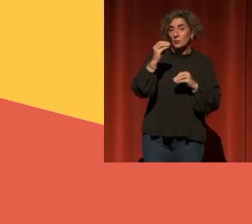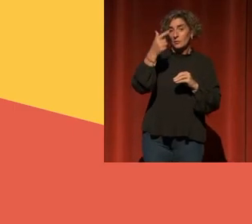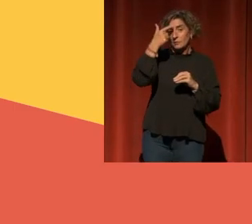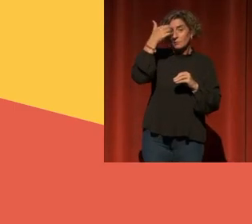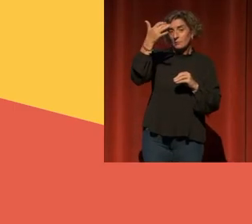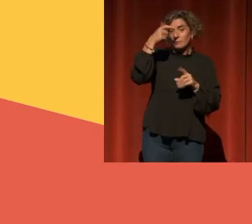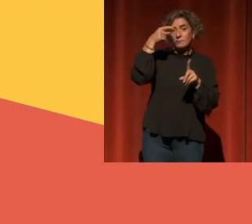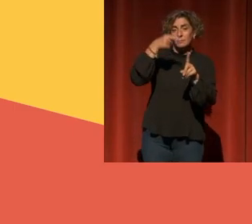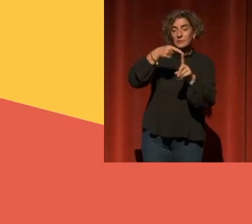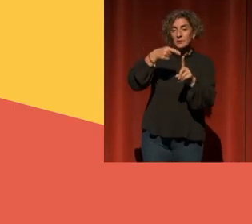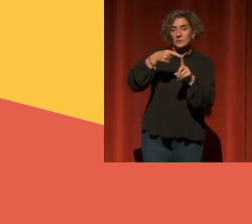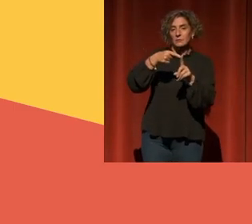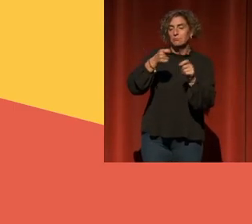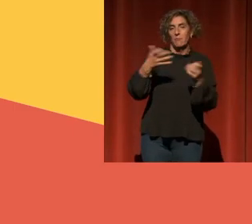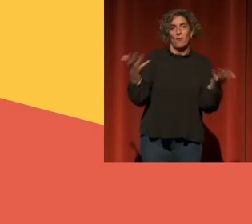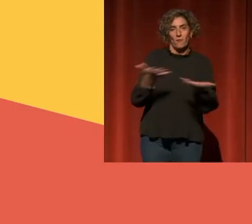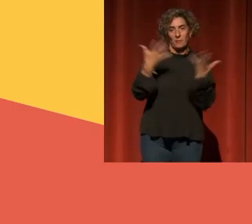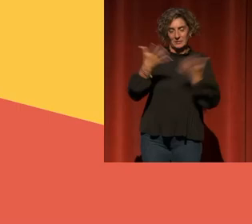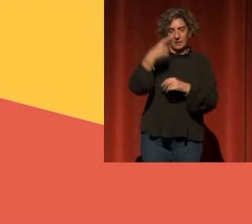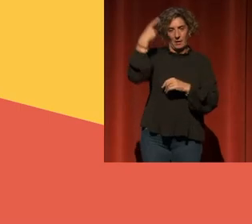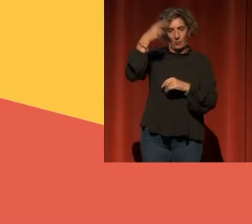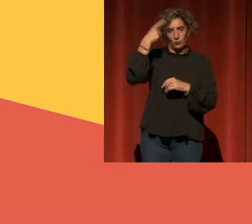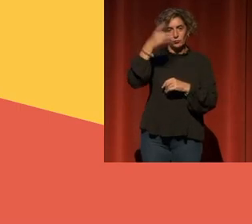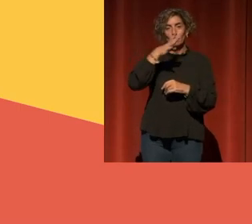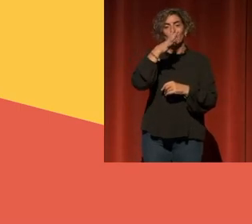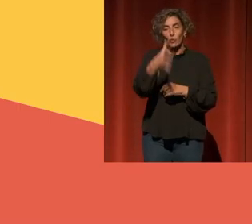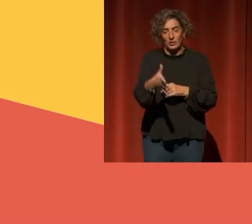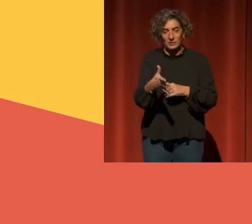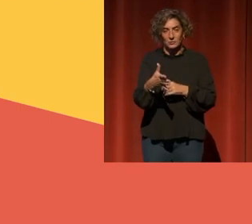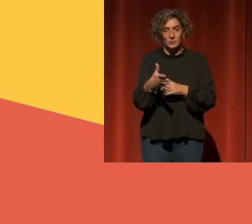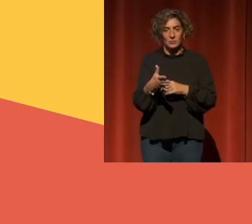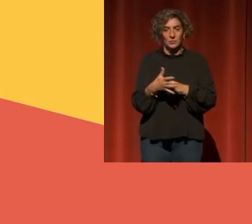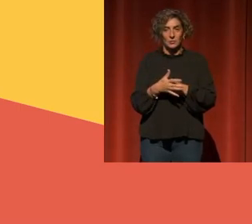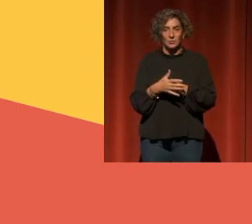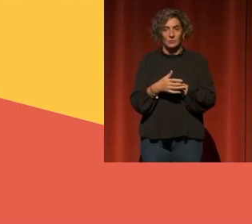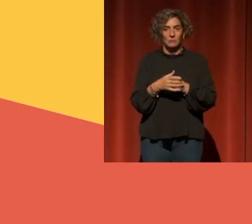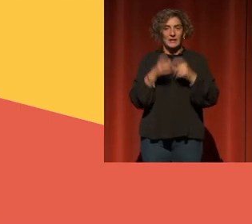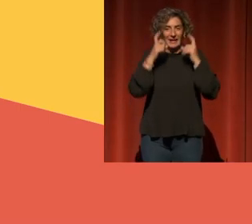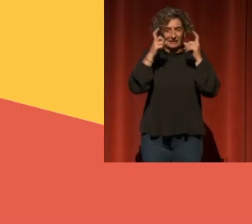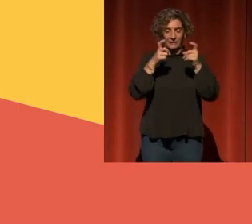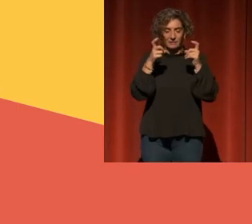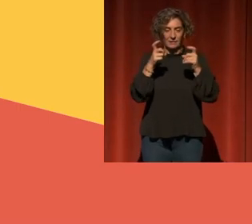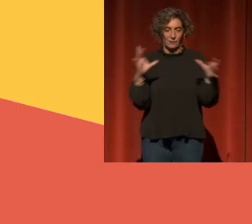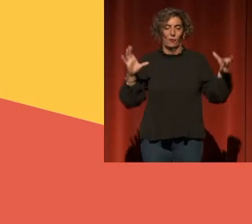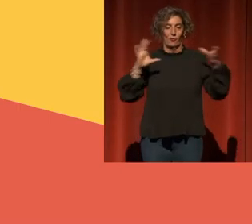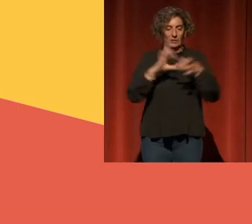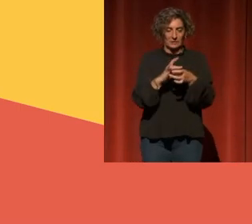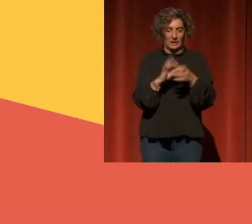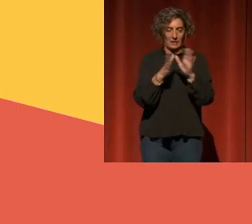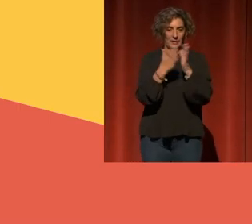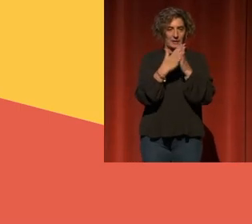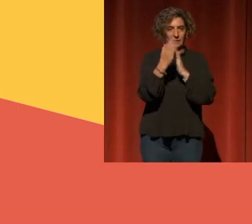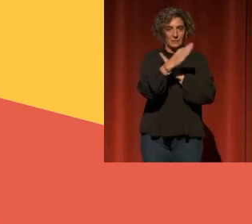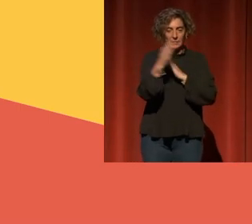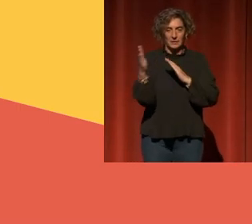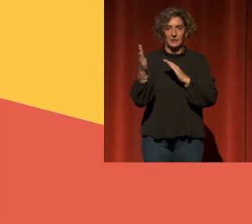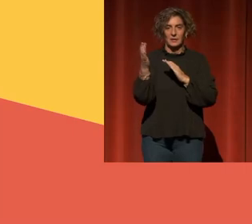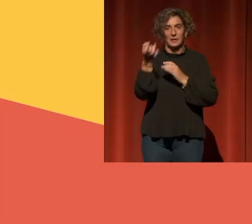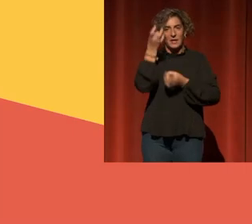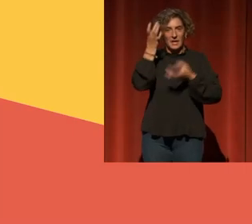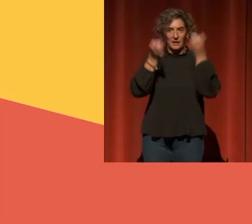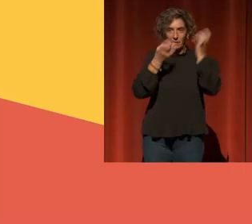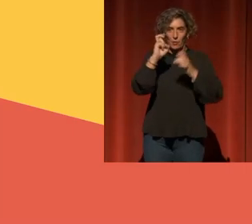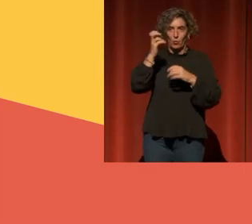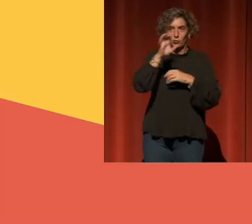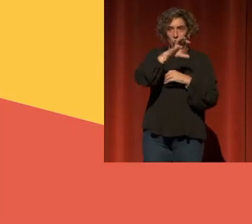la cultura de la participación por ello prosiguen conectan bibliotecas a otras iniciativas de otros